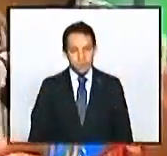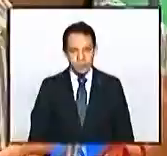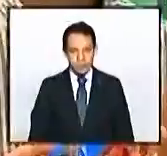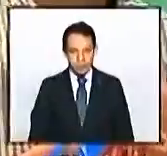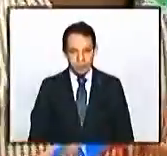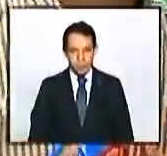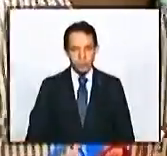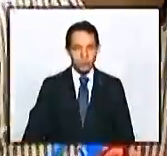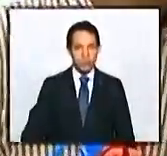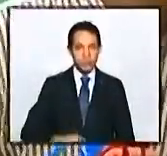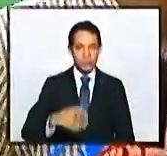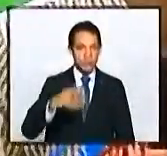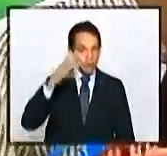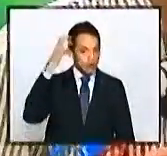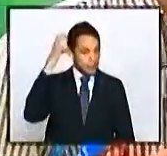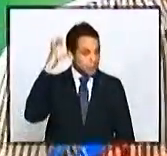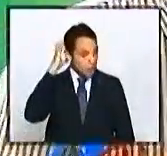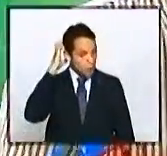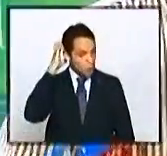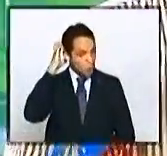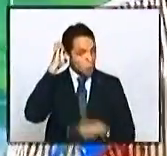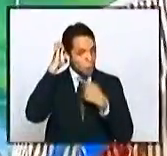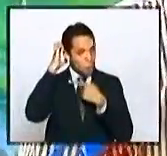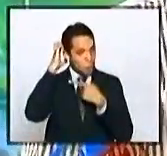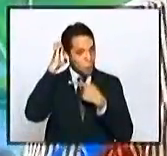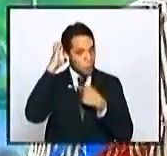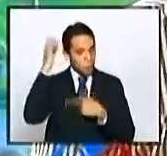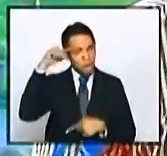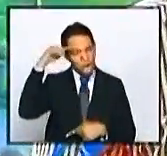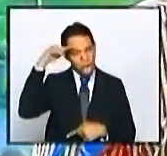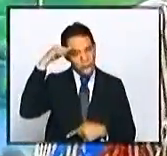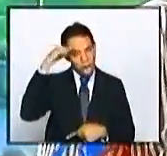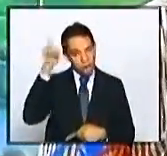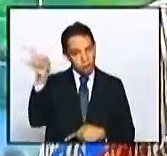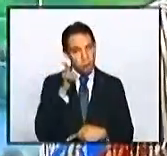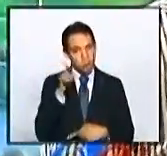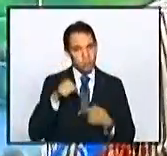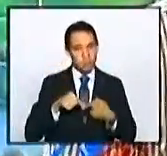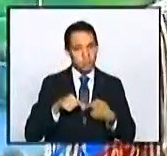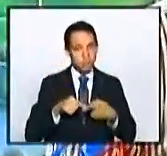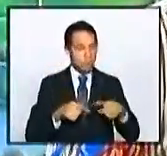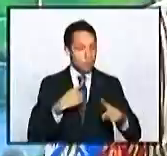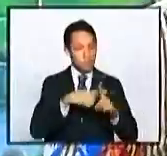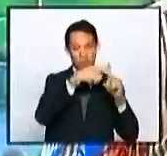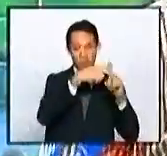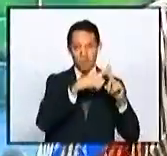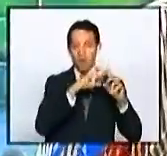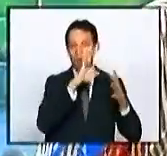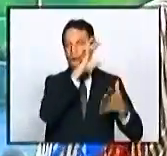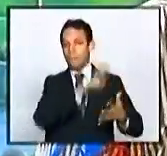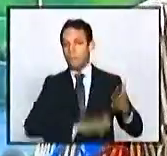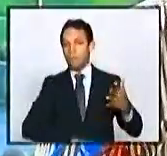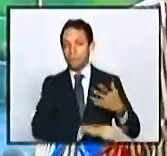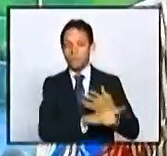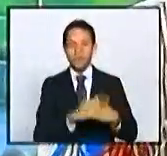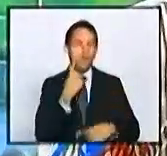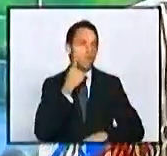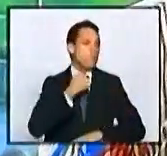que el cerebro toma más fácil lo negativo que lo positivo. Un ejemplo de ello está en el día a día,